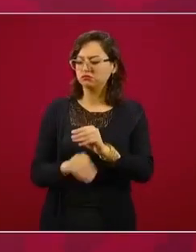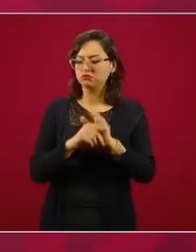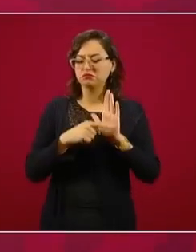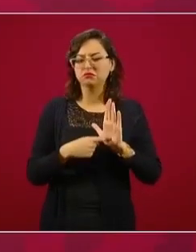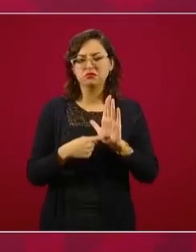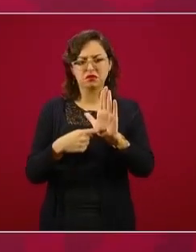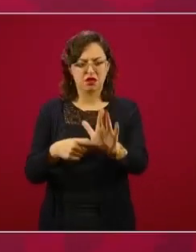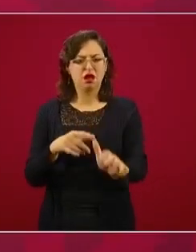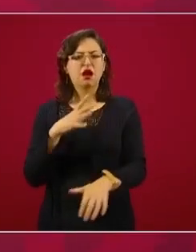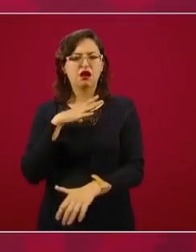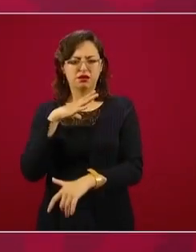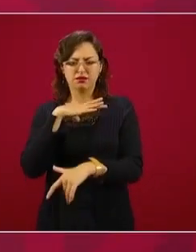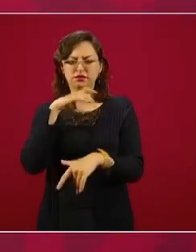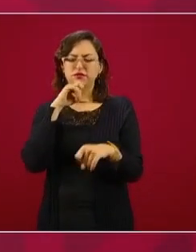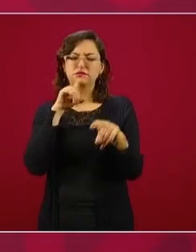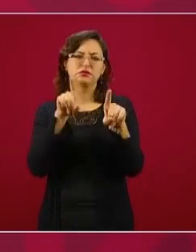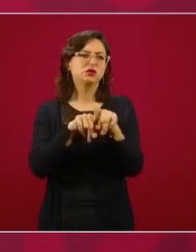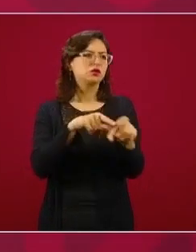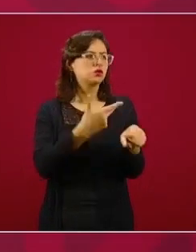rehabilitado,